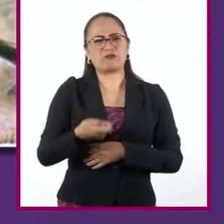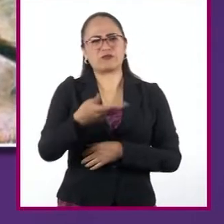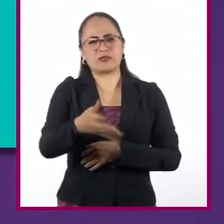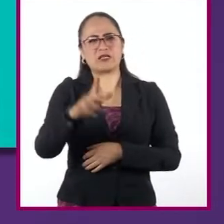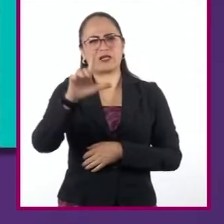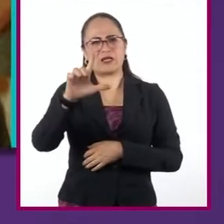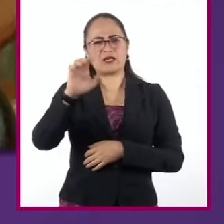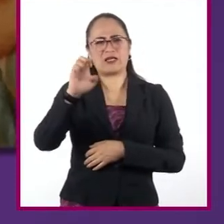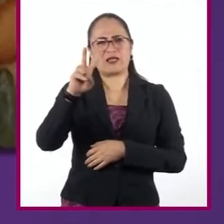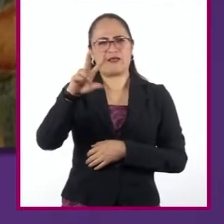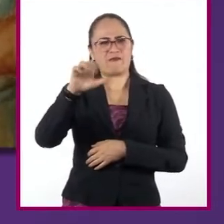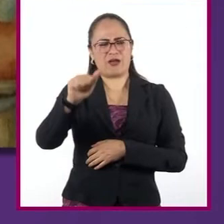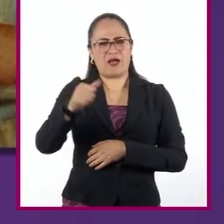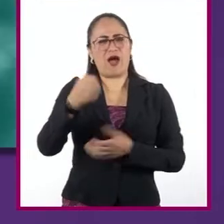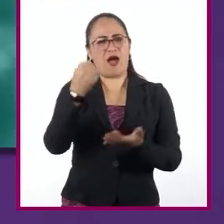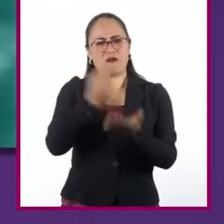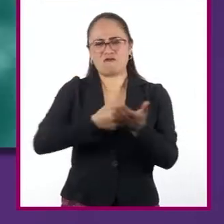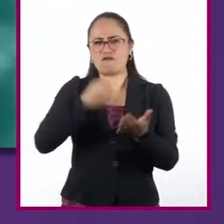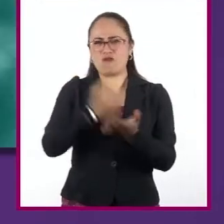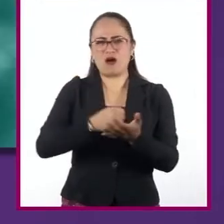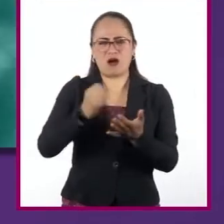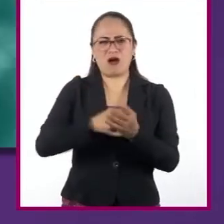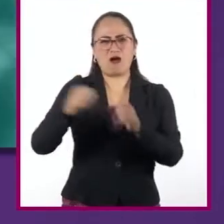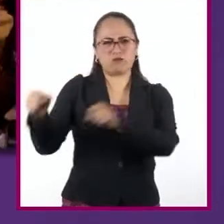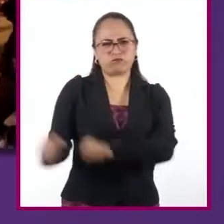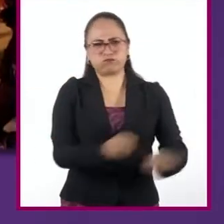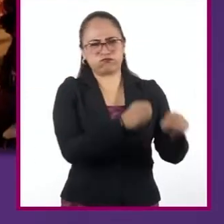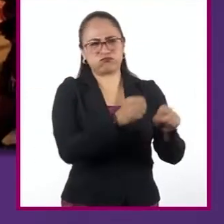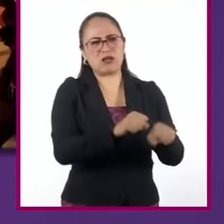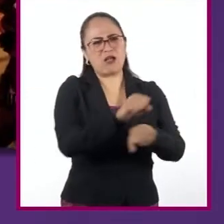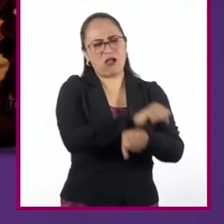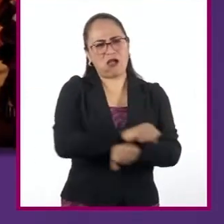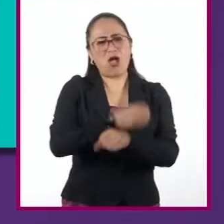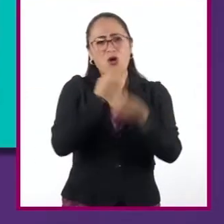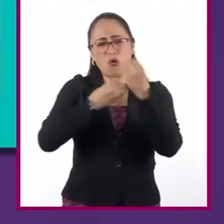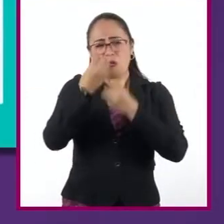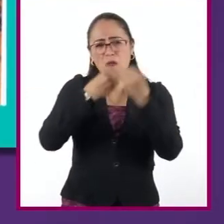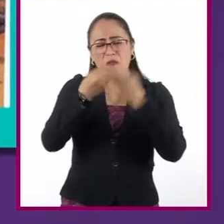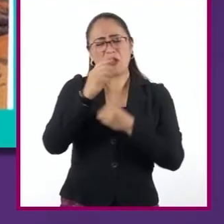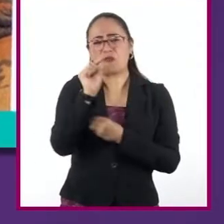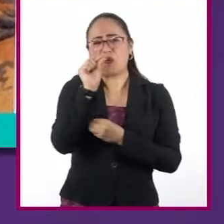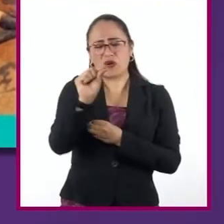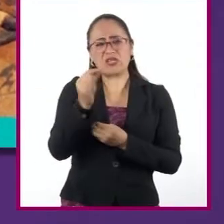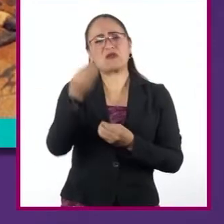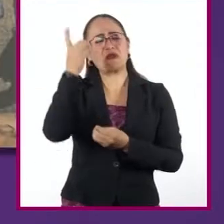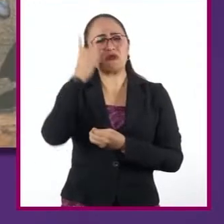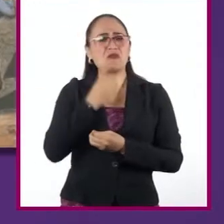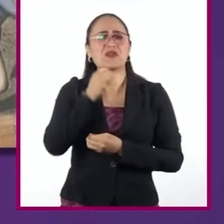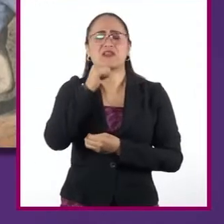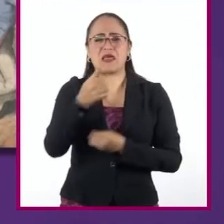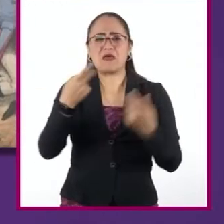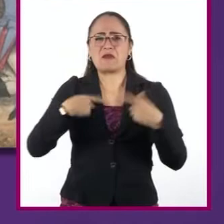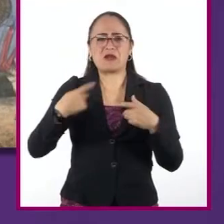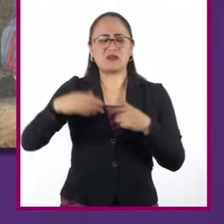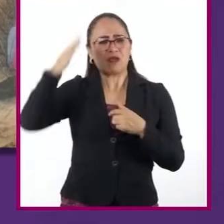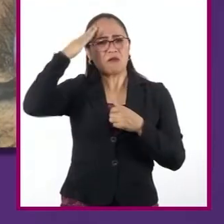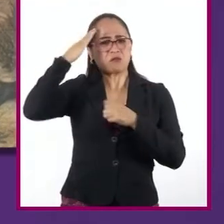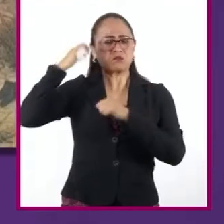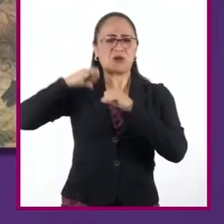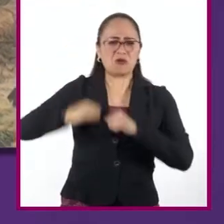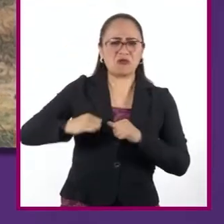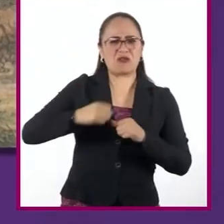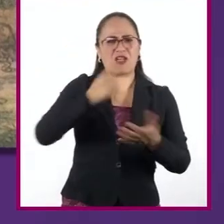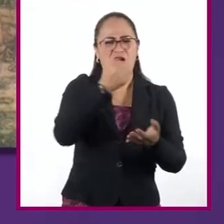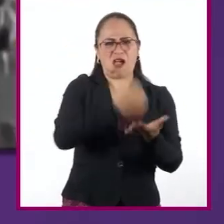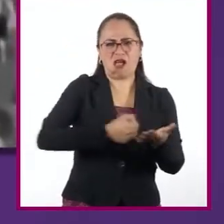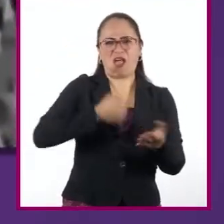leva. Se los llevaron a la fuerza, estuvieron mal alimentados, sin dormir, padecieron maltratos de los superiores y fueron obligados a marchar por